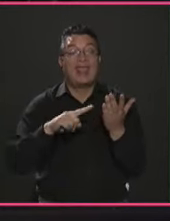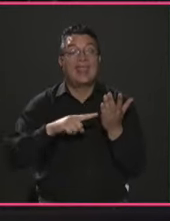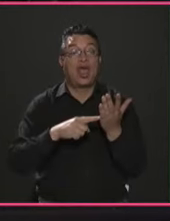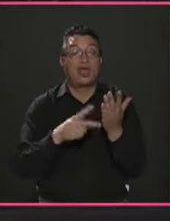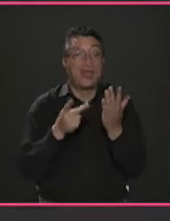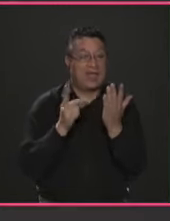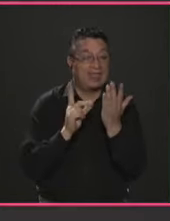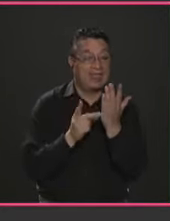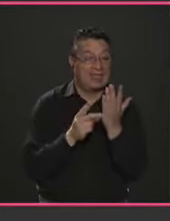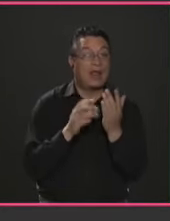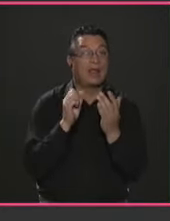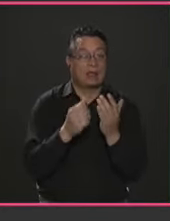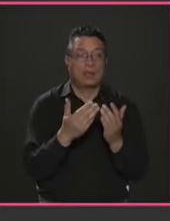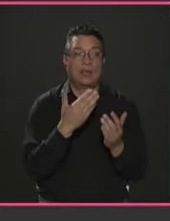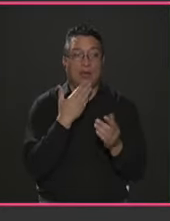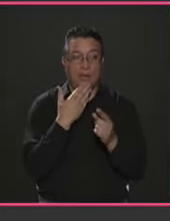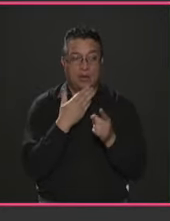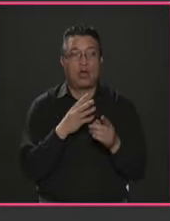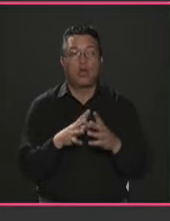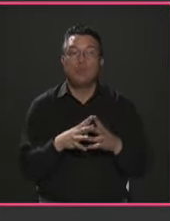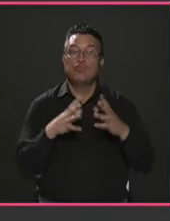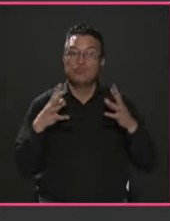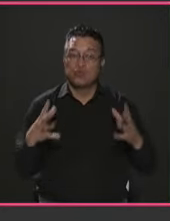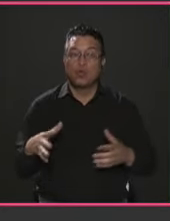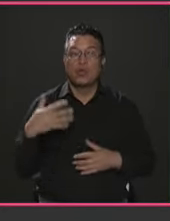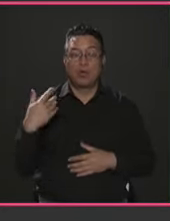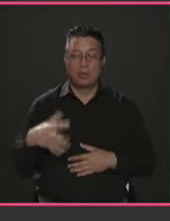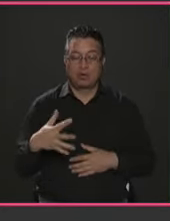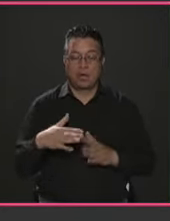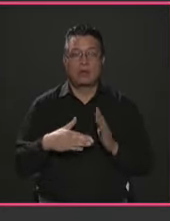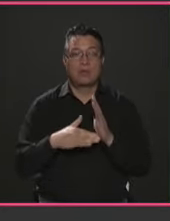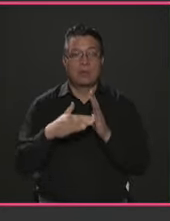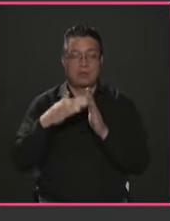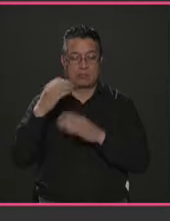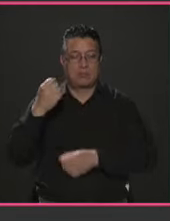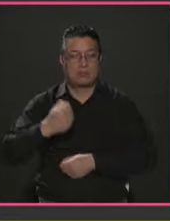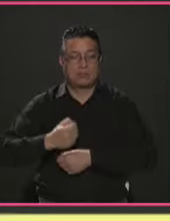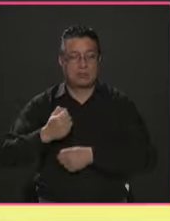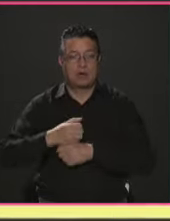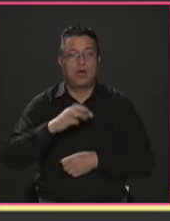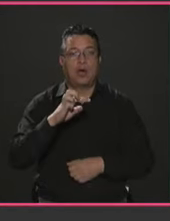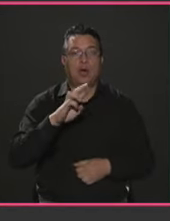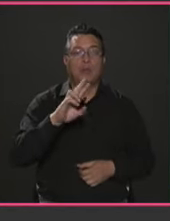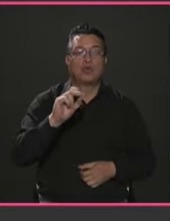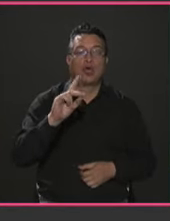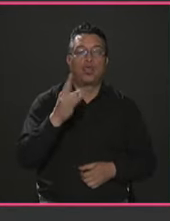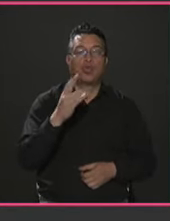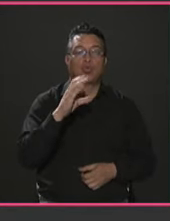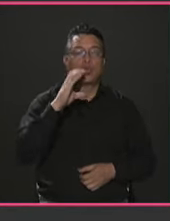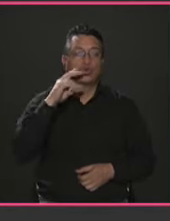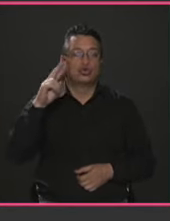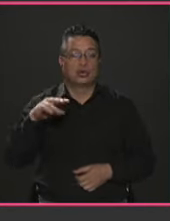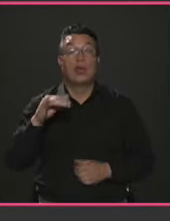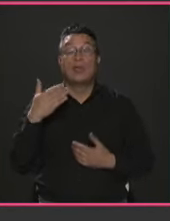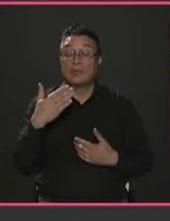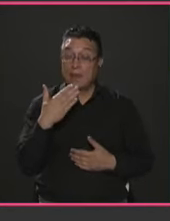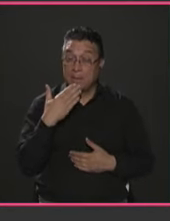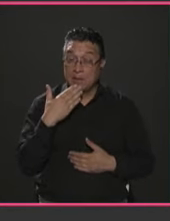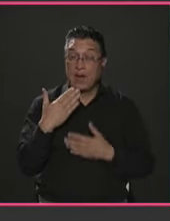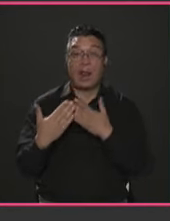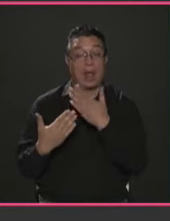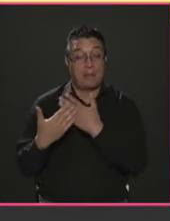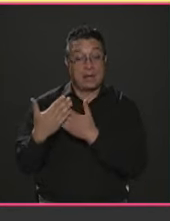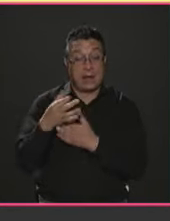transforman en un factor muy importante de aumento productividad pero también nos señalaban en la